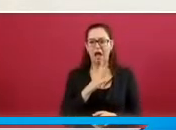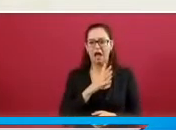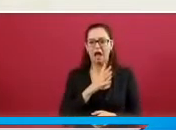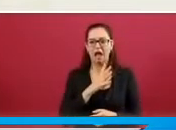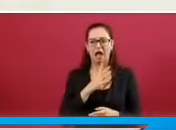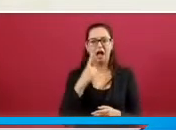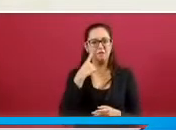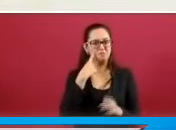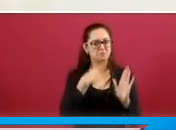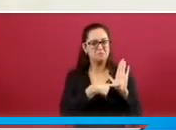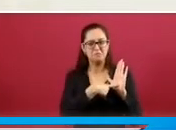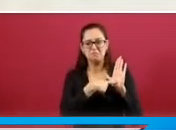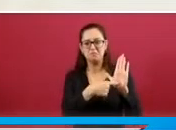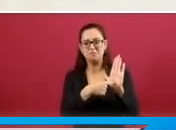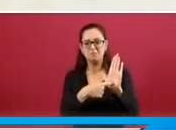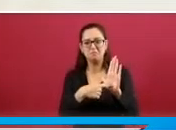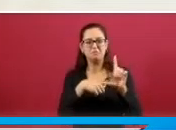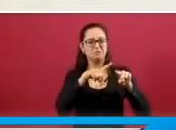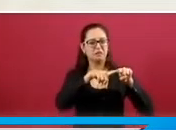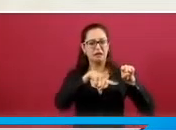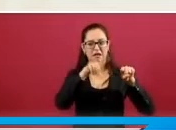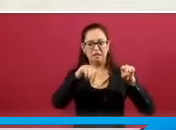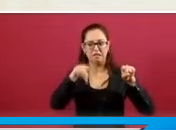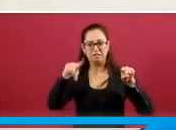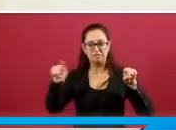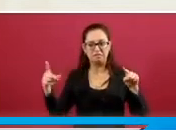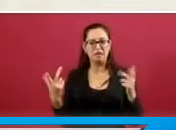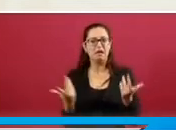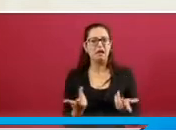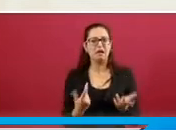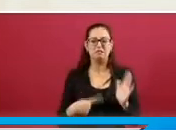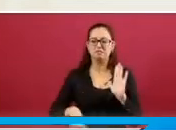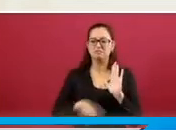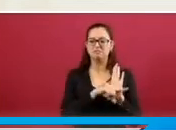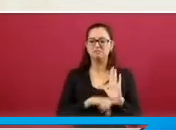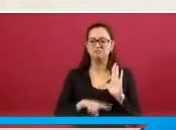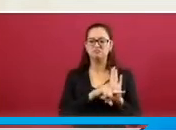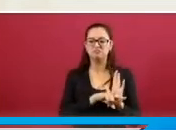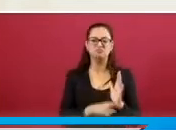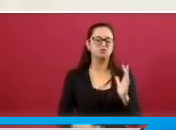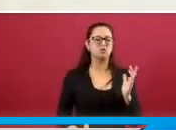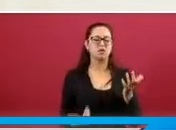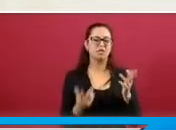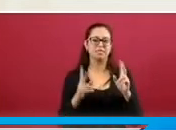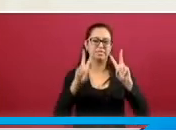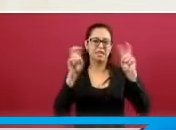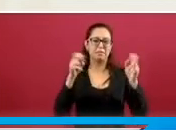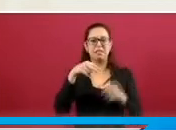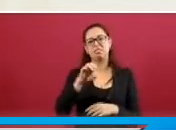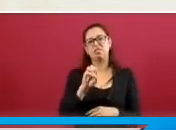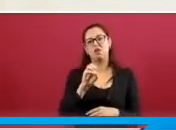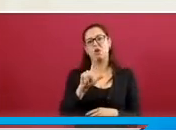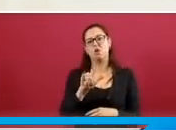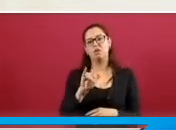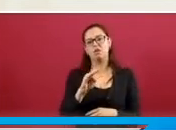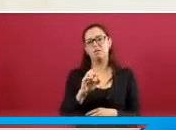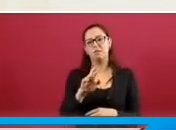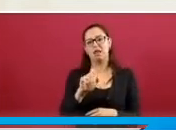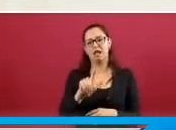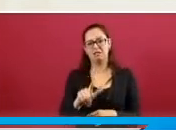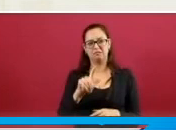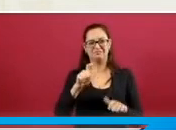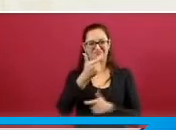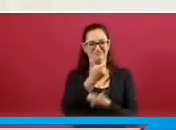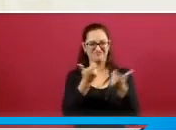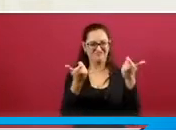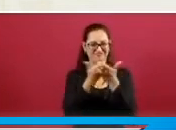más de 25,000 millones de pesos. Si el resultado de esta consulta permite continuar este proyecto, permitirá que Morelos tenga las tarifas más baratas